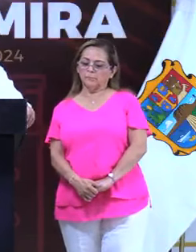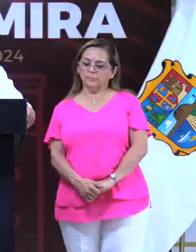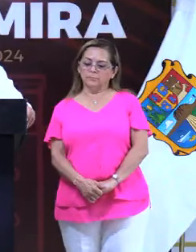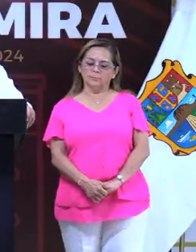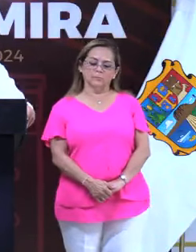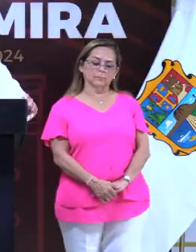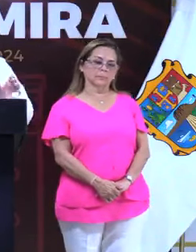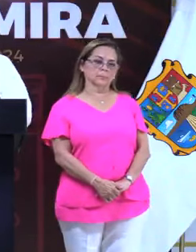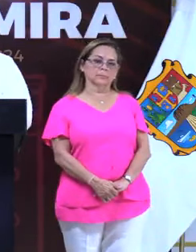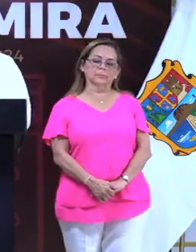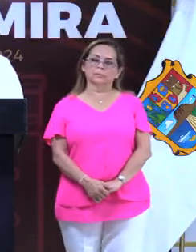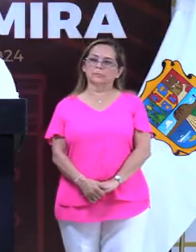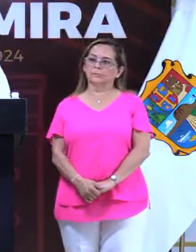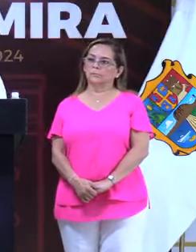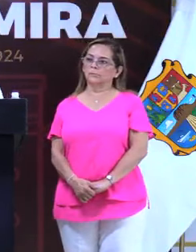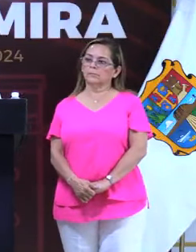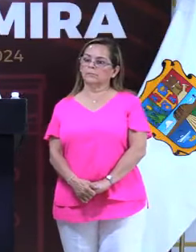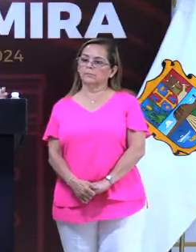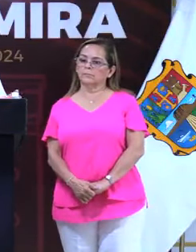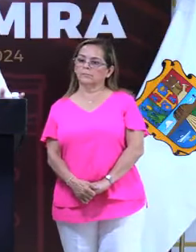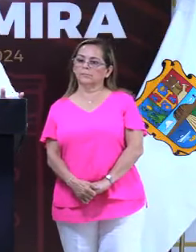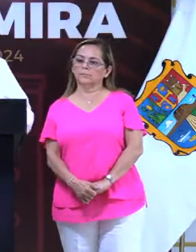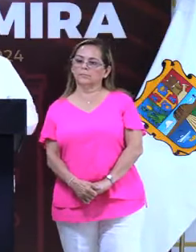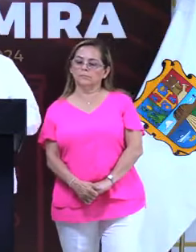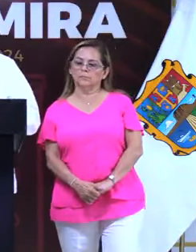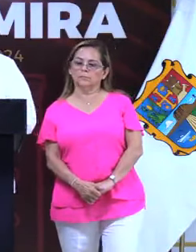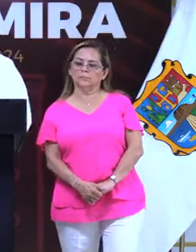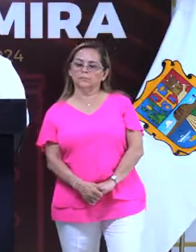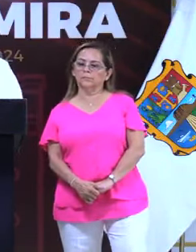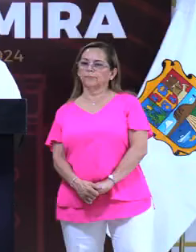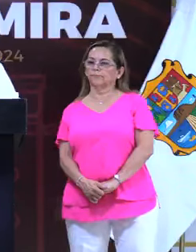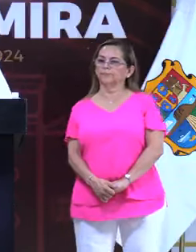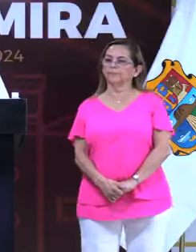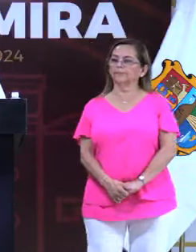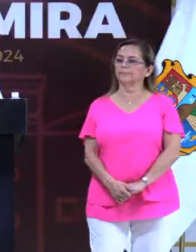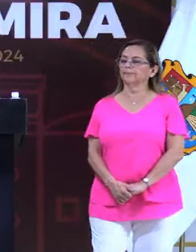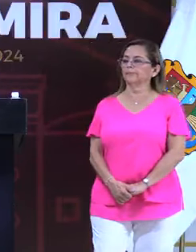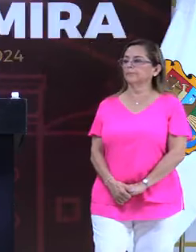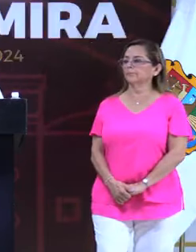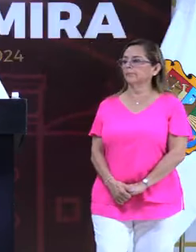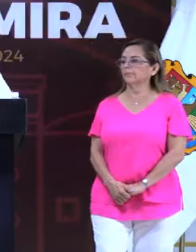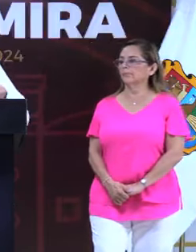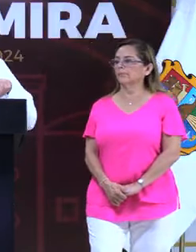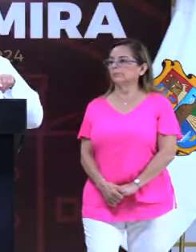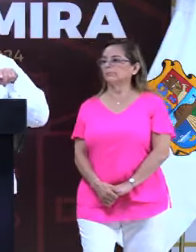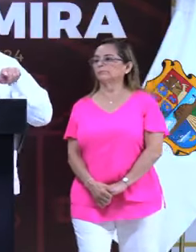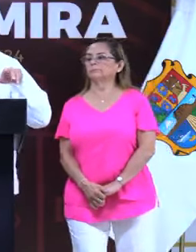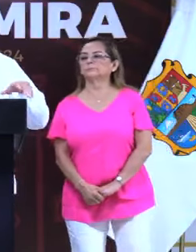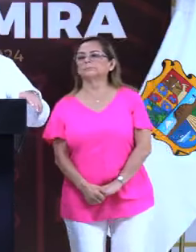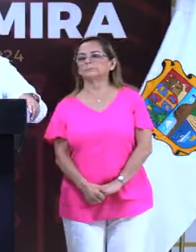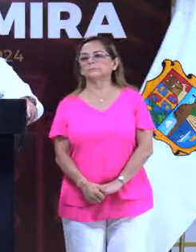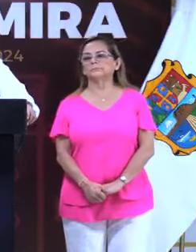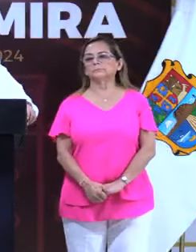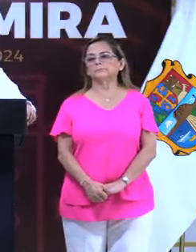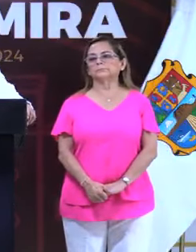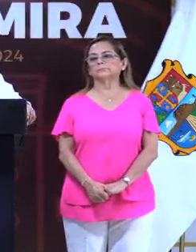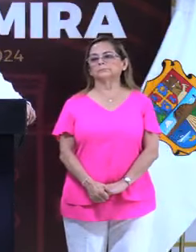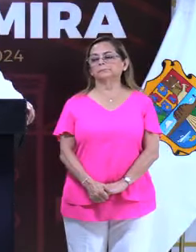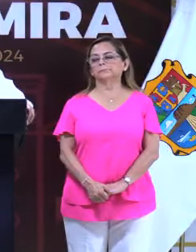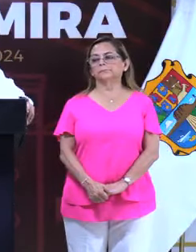médico, pero decidí llevar un tema médico a mi examen profesional porque no es nada